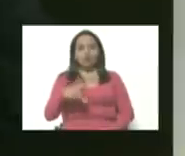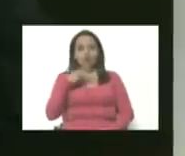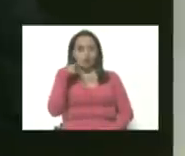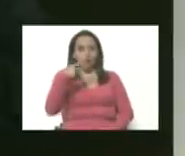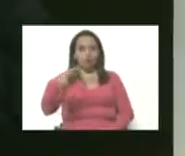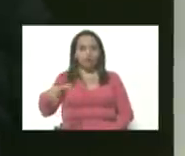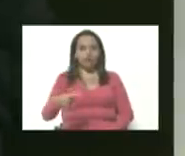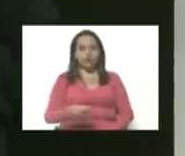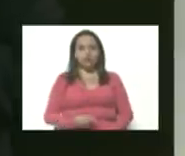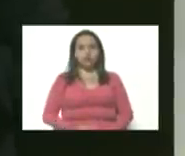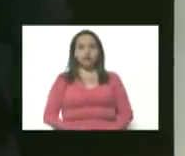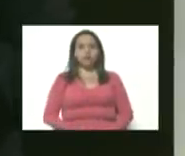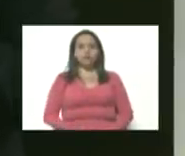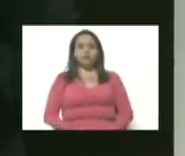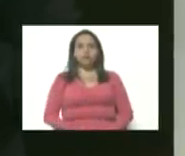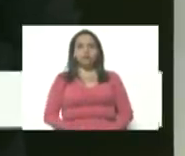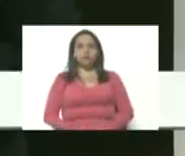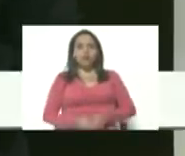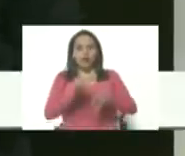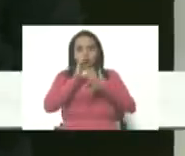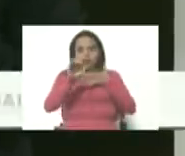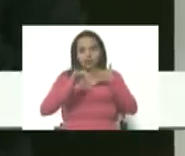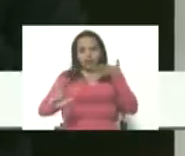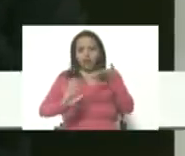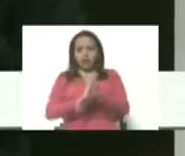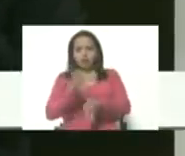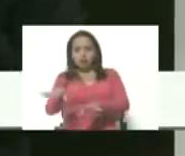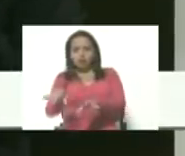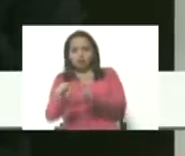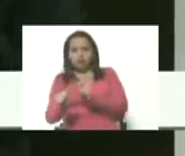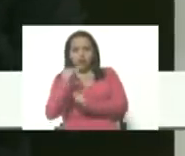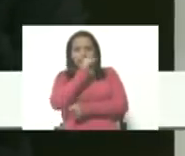nuestras políticas y estrategias en materia de droga